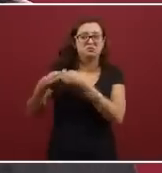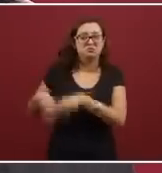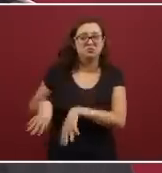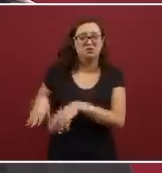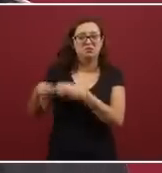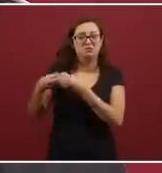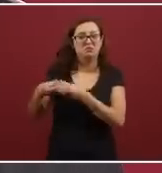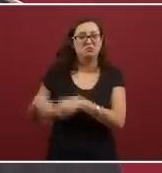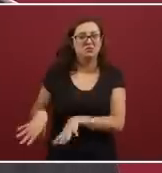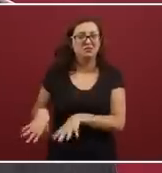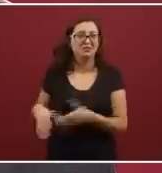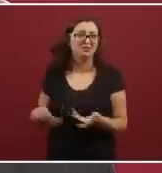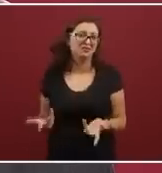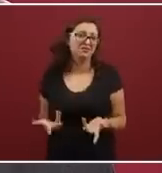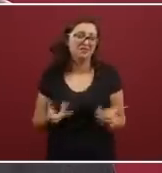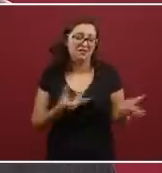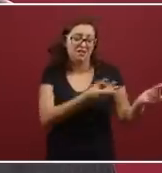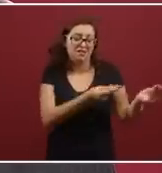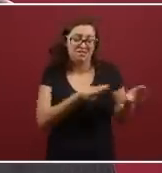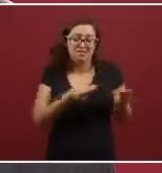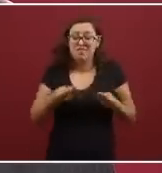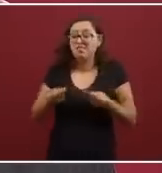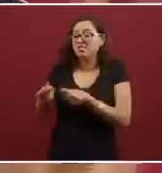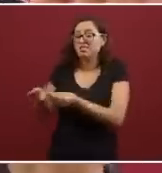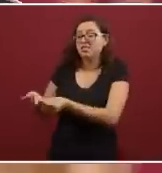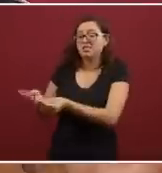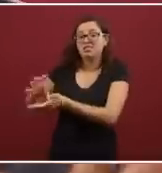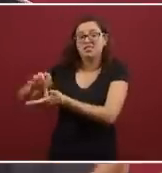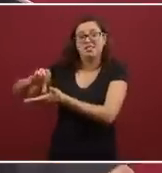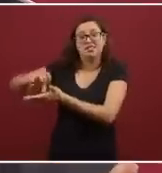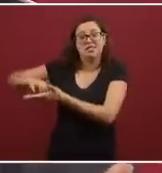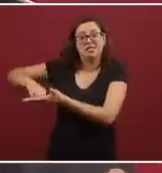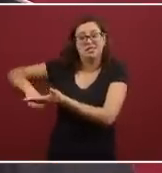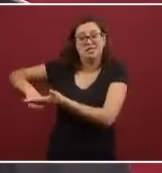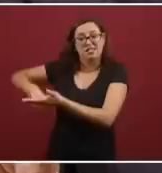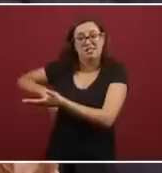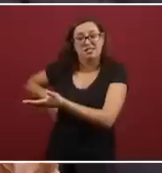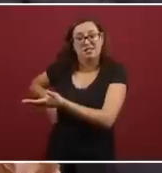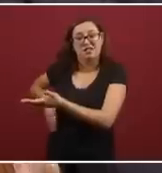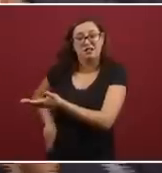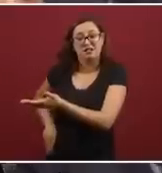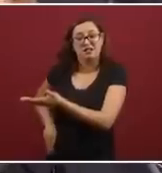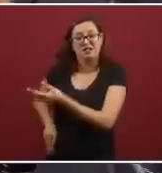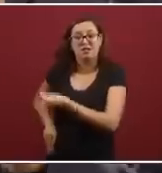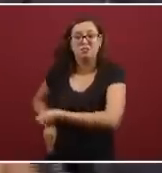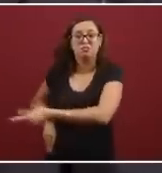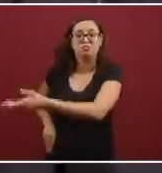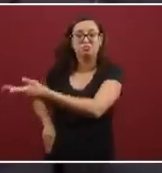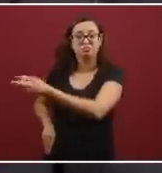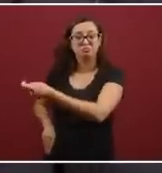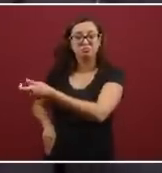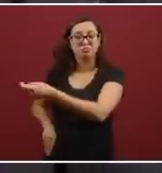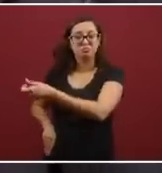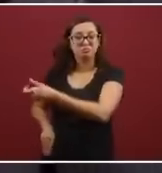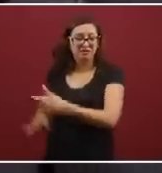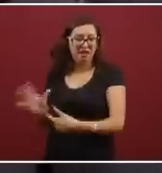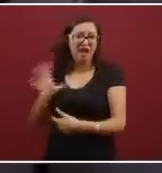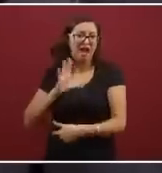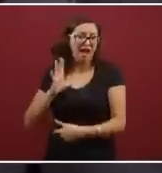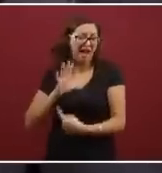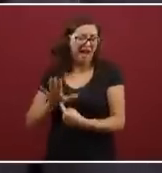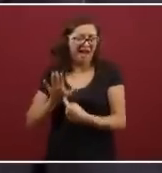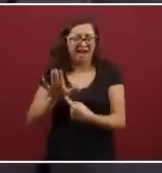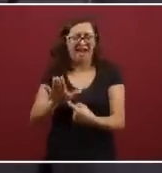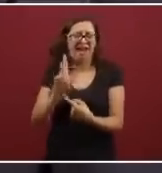manos de intermediarios. Hay casos que se pueden probar de dinero que